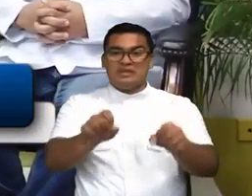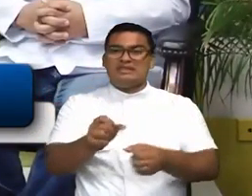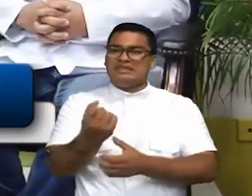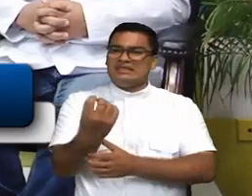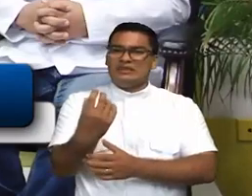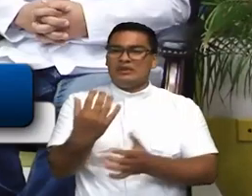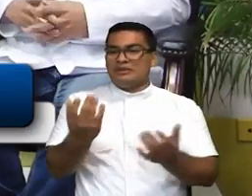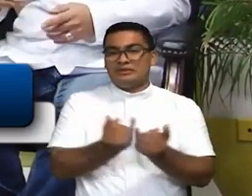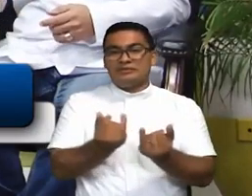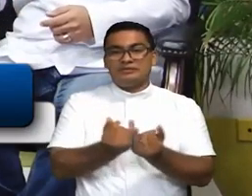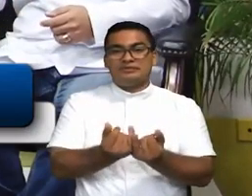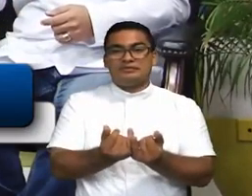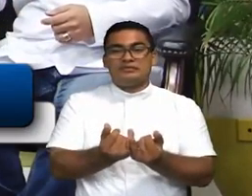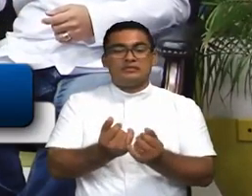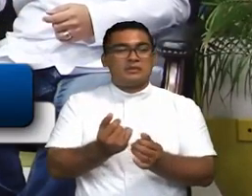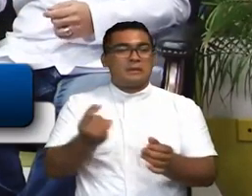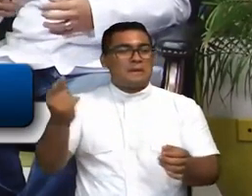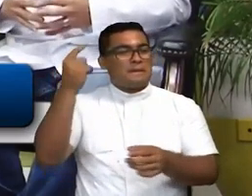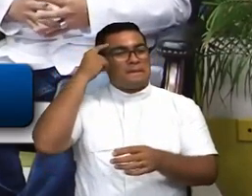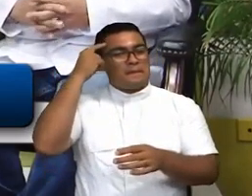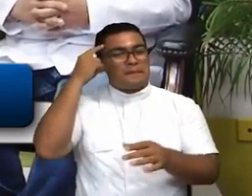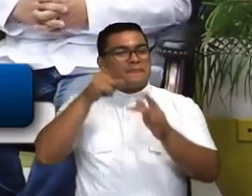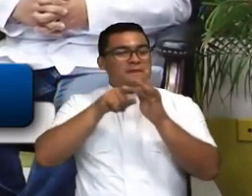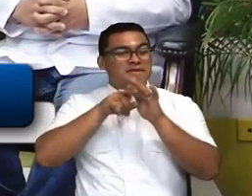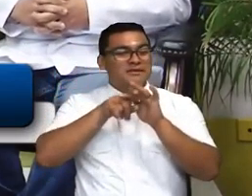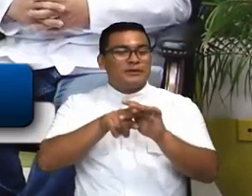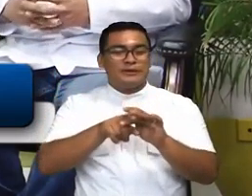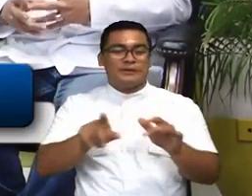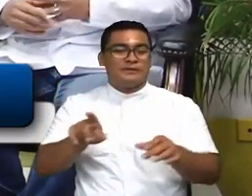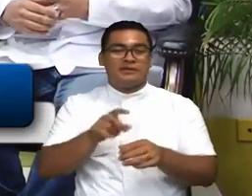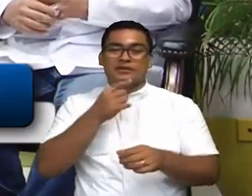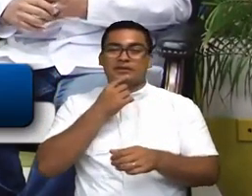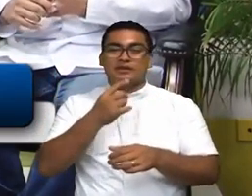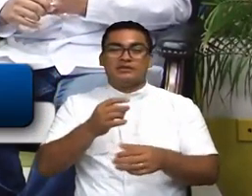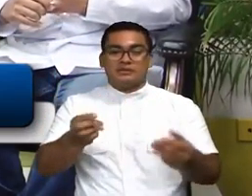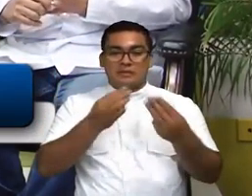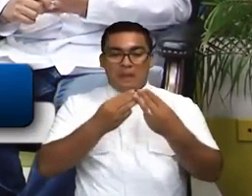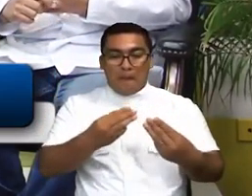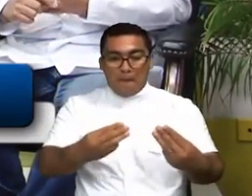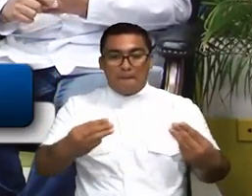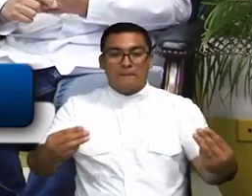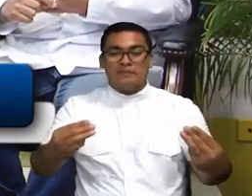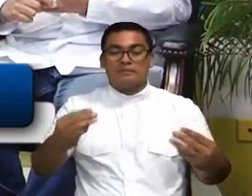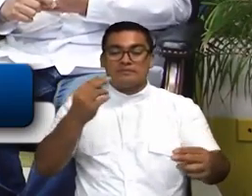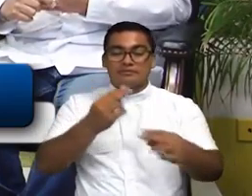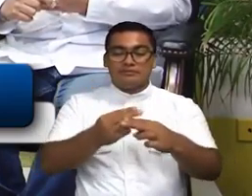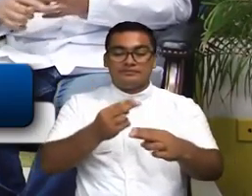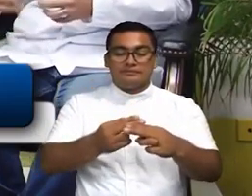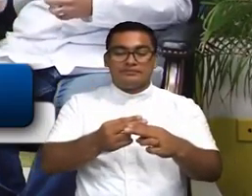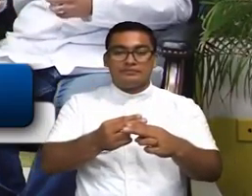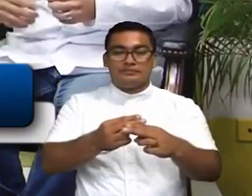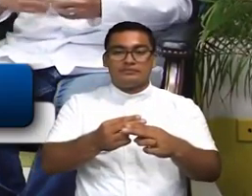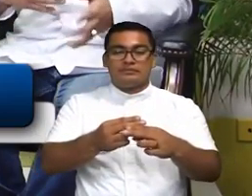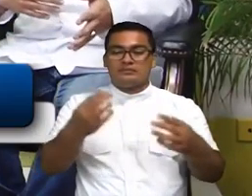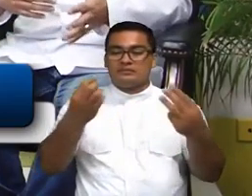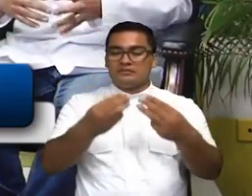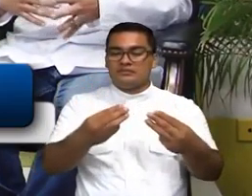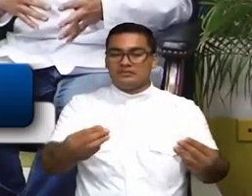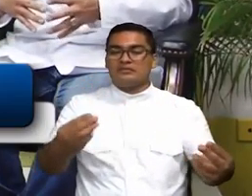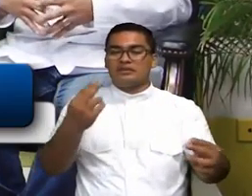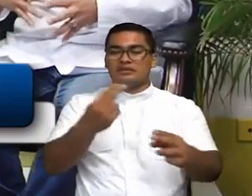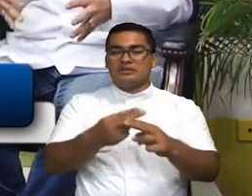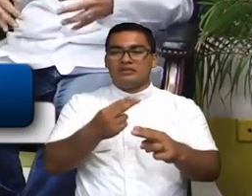Eso puede ser algo como muy psicológico algunas veces, porque los materiales están hechos de lo que son, la mayoría de los que